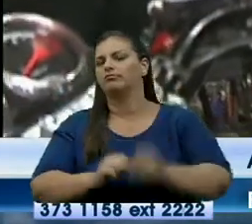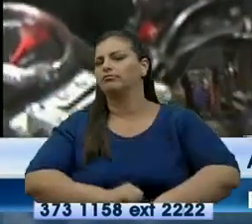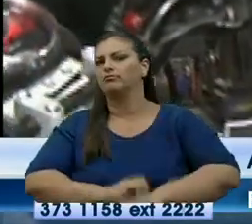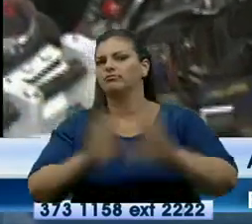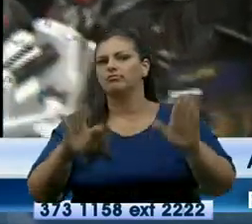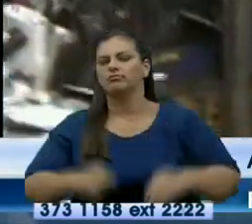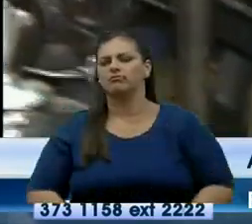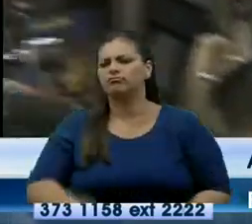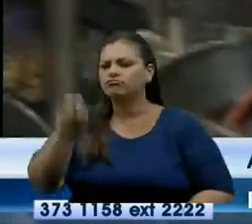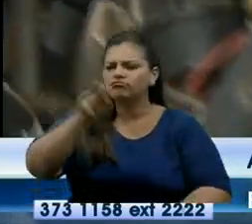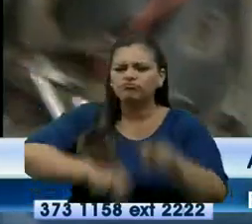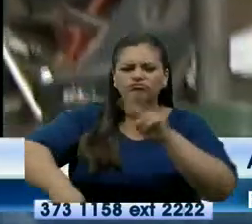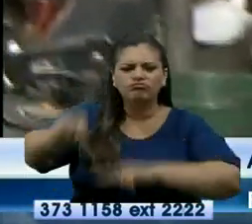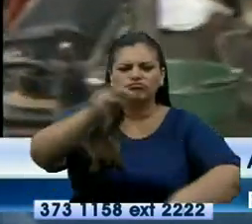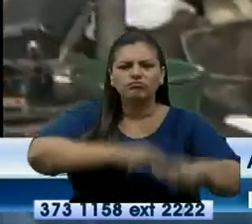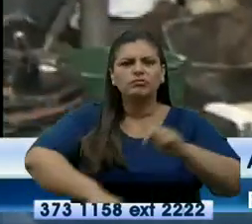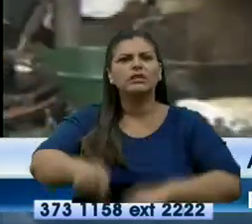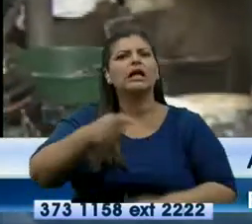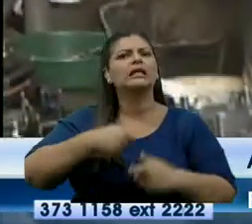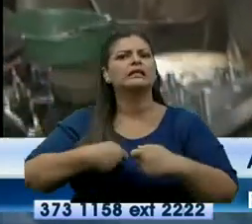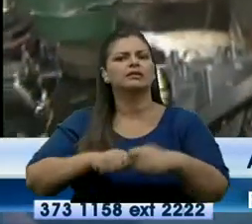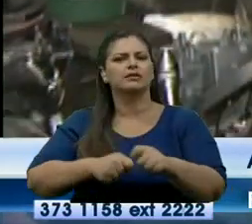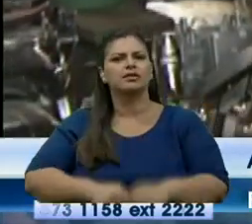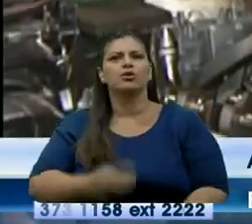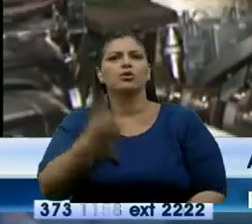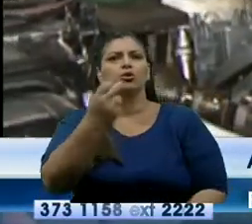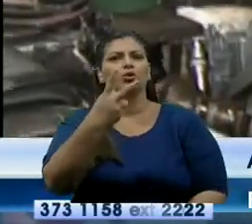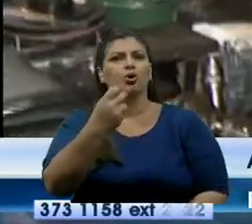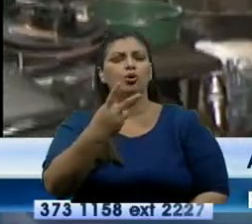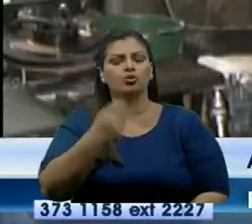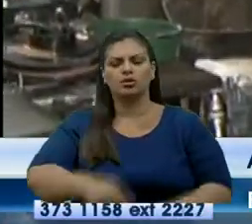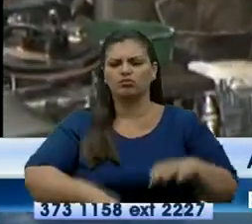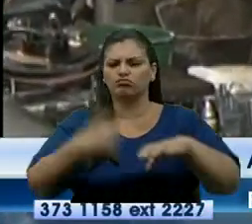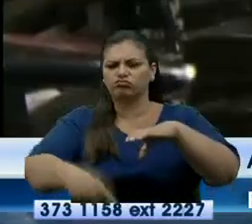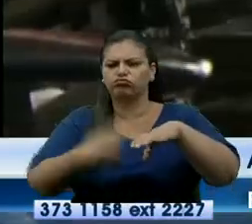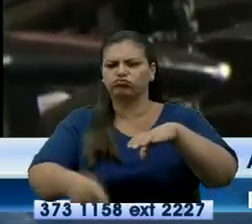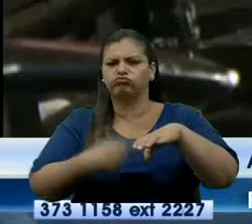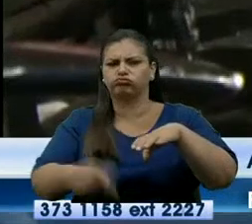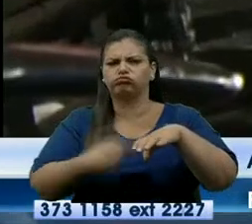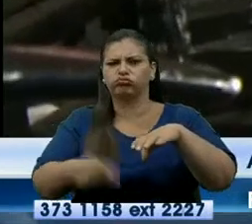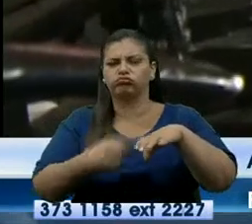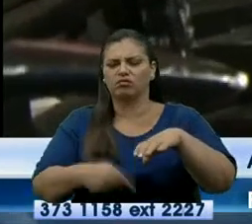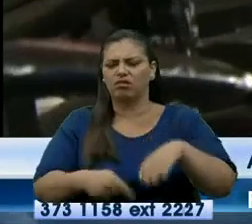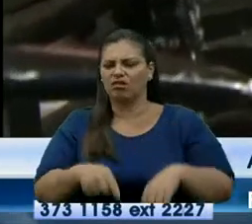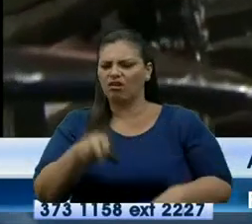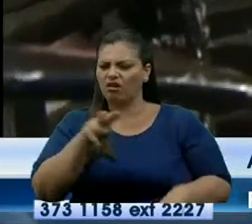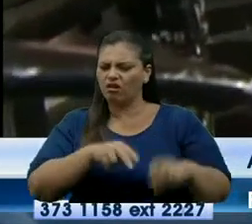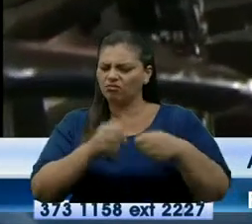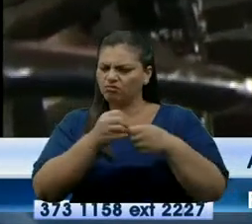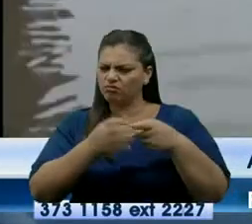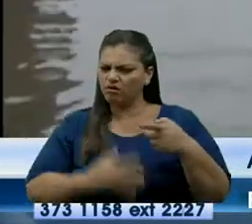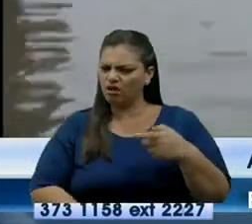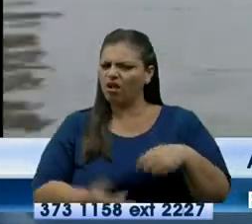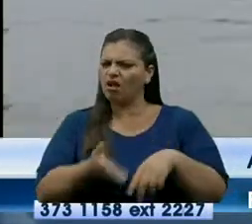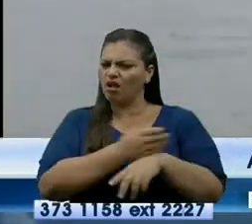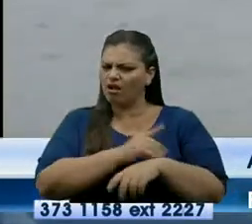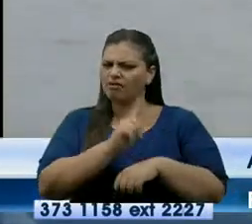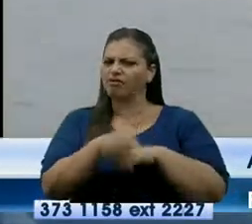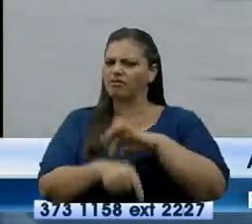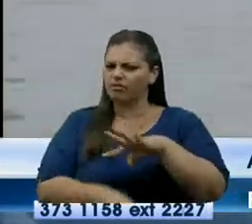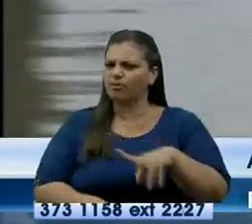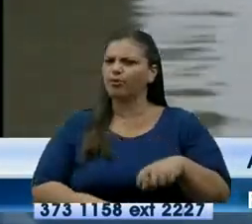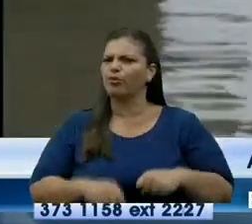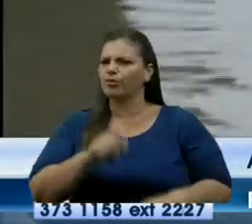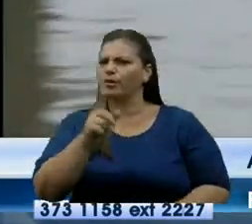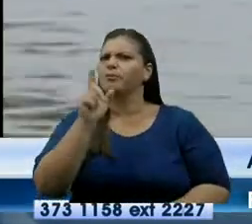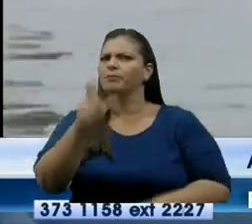los llevó hasta un taller donde permanecían 12 aparatos con las características de aquellos que fueron sustraídos a pescadores que